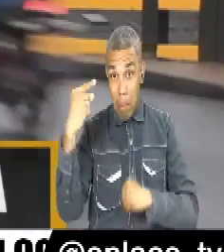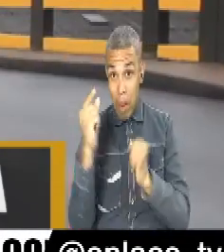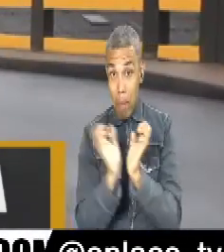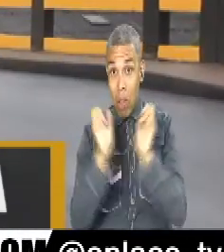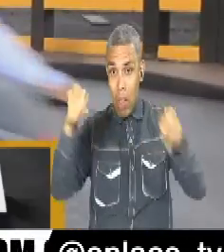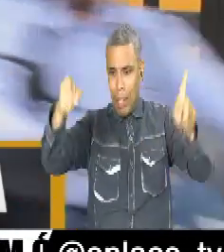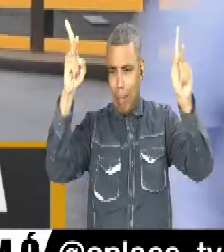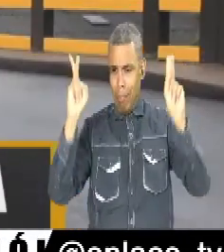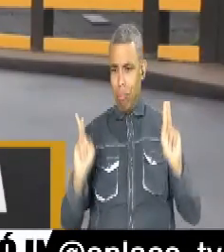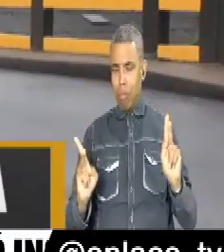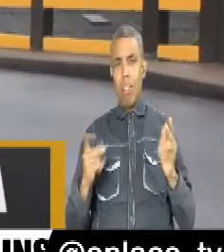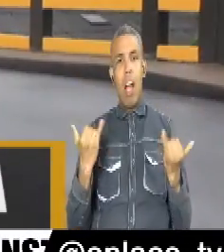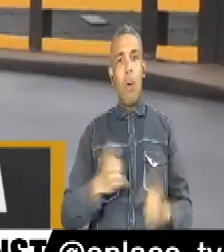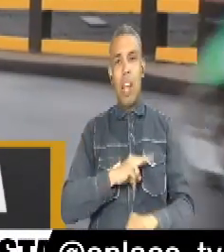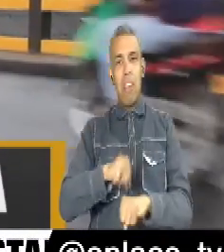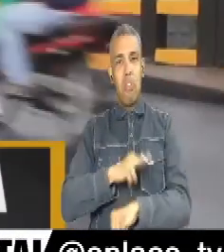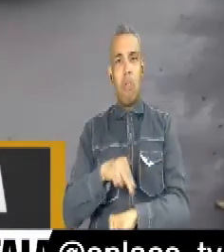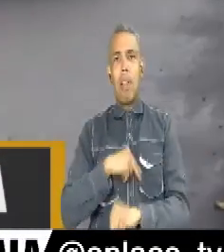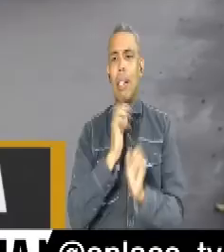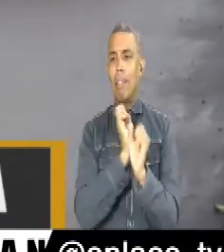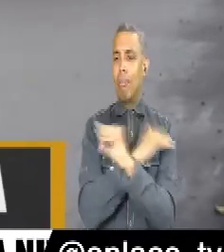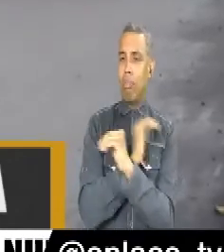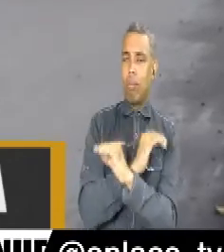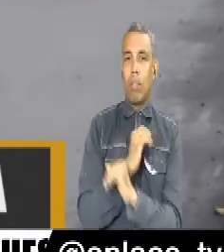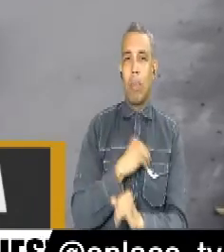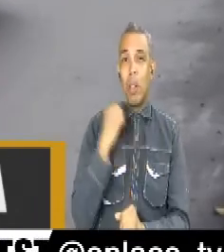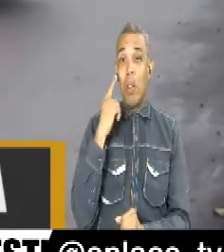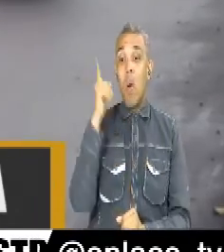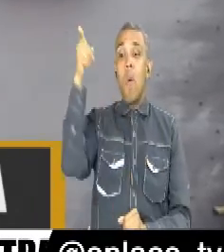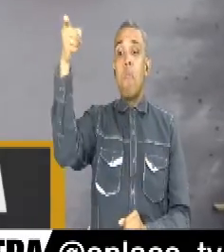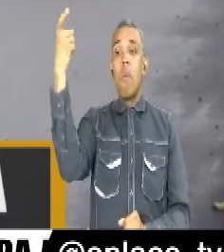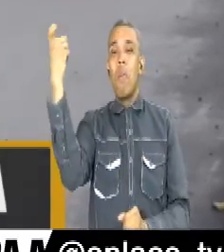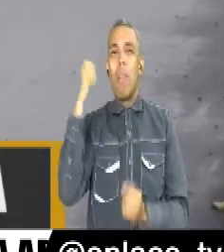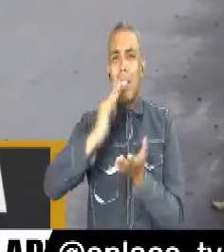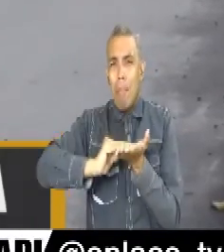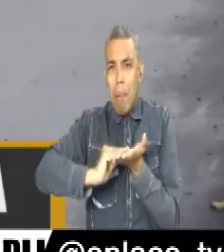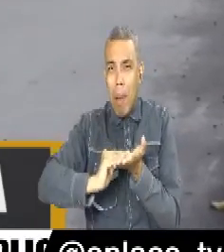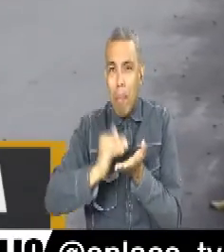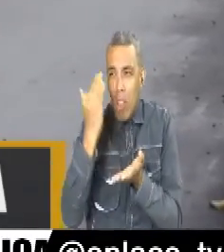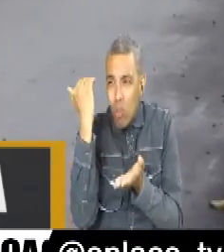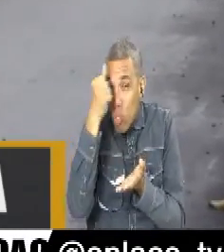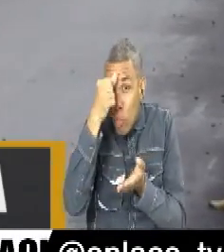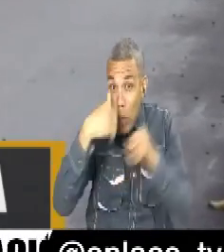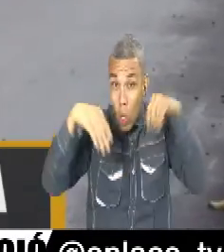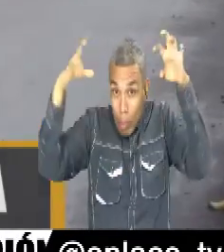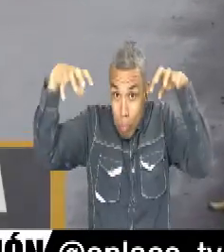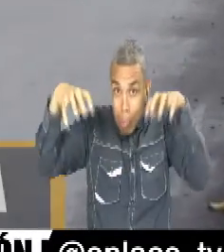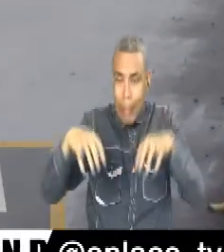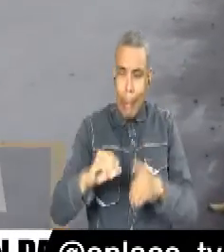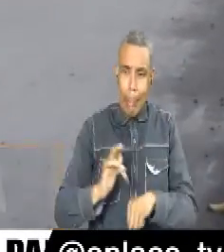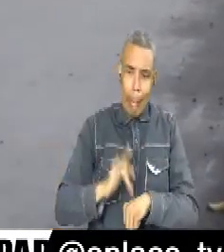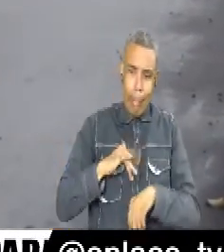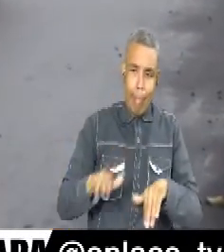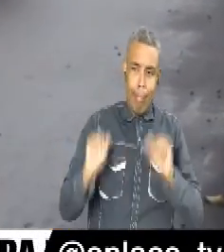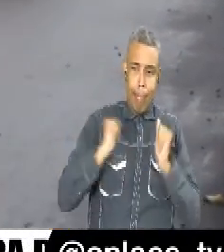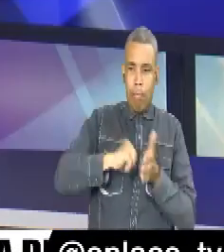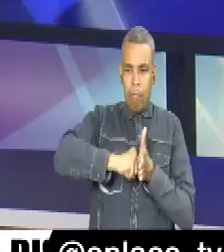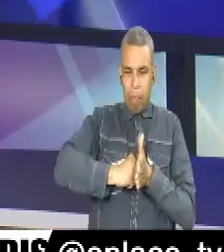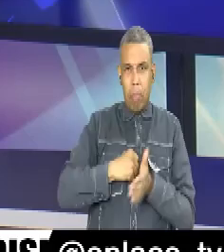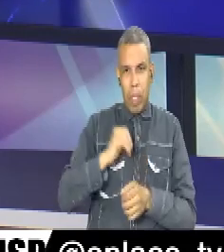el funcionario dijo que por las lluvias se aplazó la terminación de unos metros de pavimento que muy seguramente serán acometidos en las próximas horas.